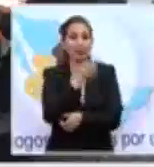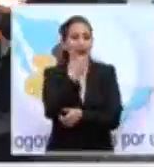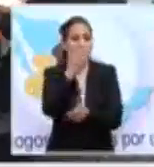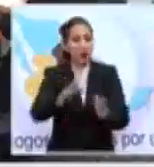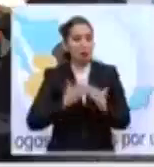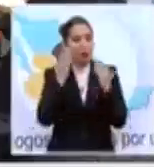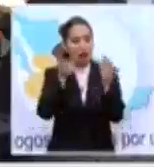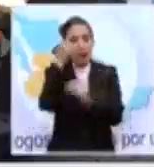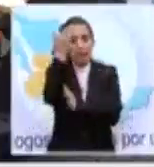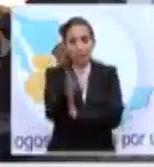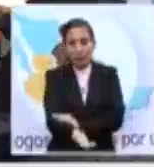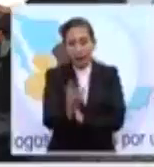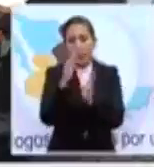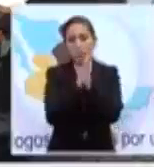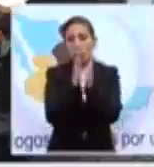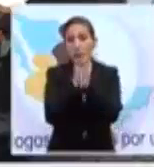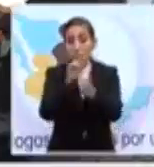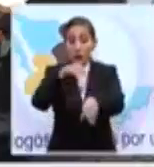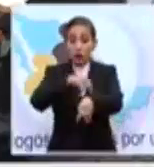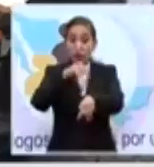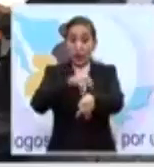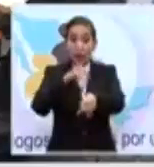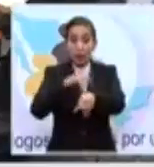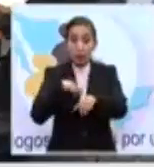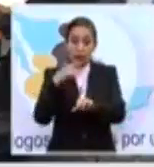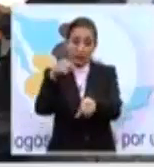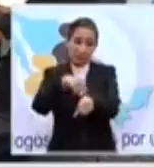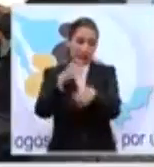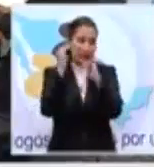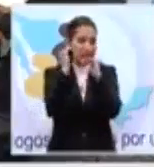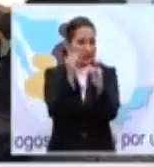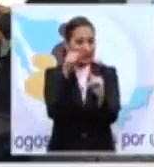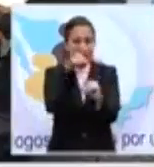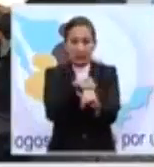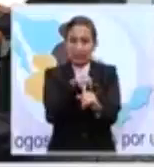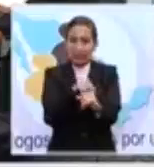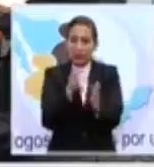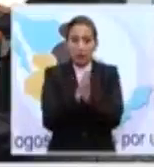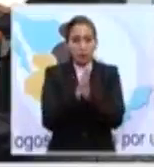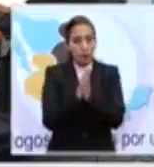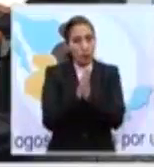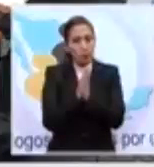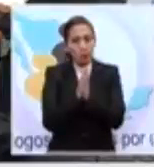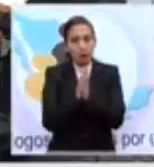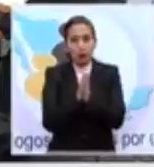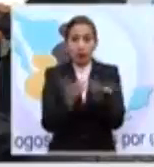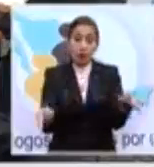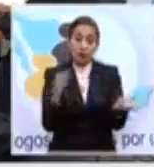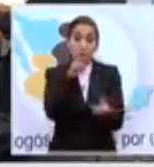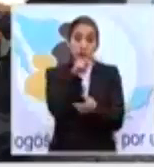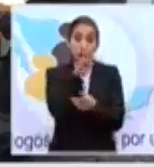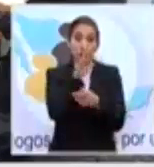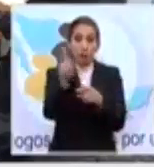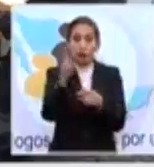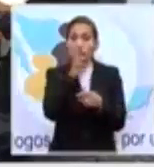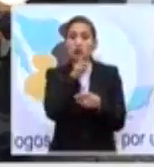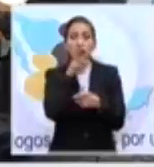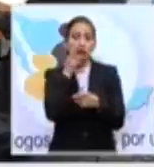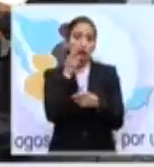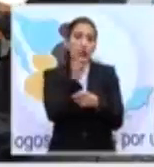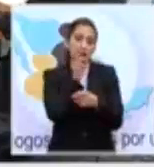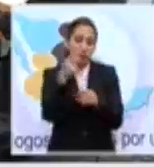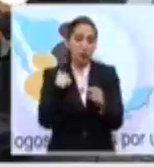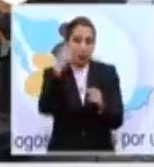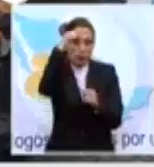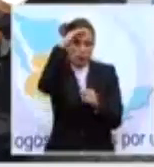confianza y les pediría, si por cuestiones de tiempo nos sujetamos a lo que está marcado, que no se preocupen por sus respuestas, pero que